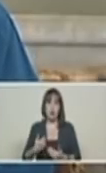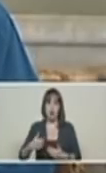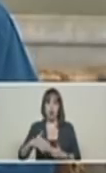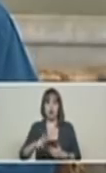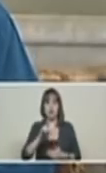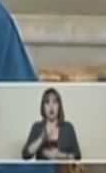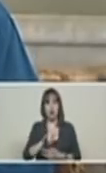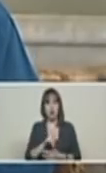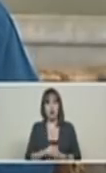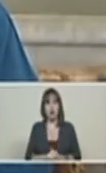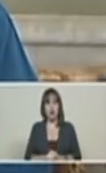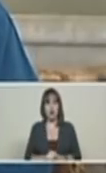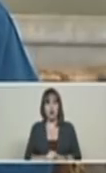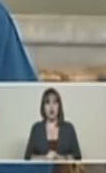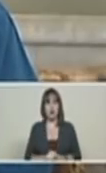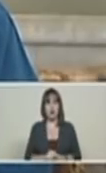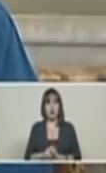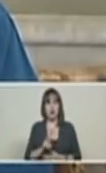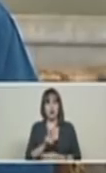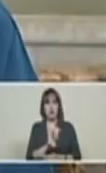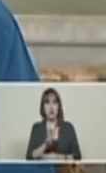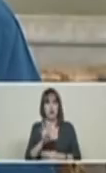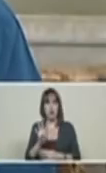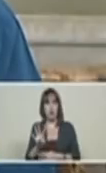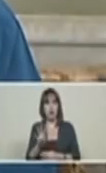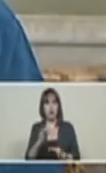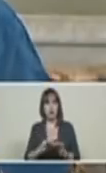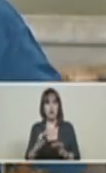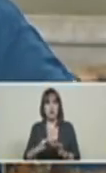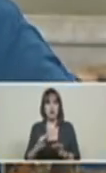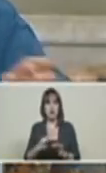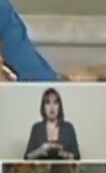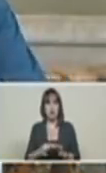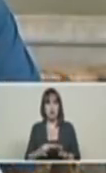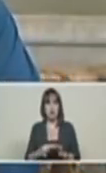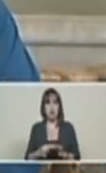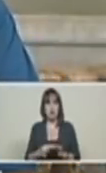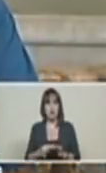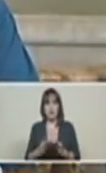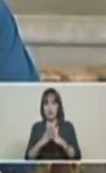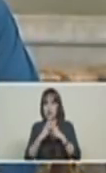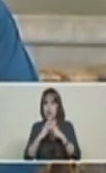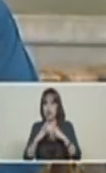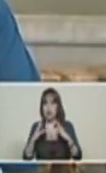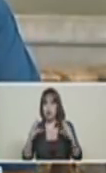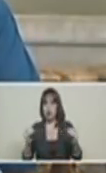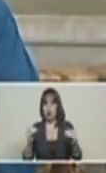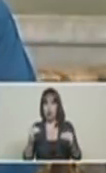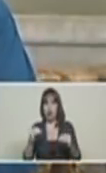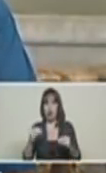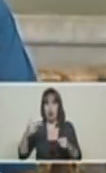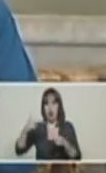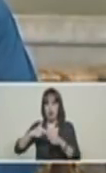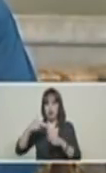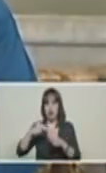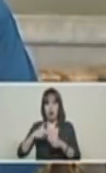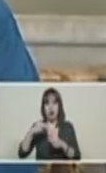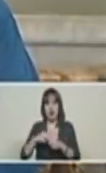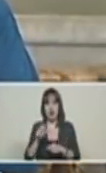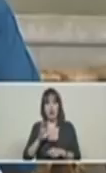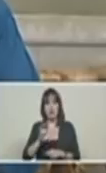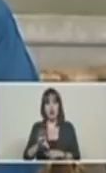lunes, 24 de septiembre, se instalará en todas las estaciones de gasolina del